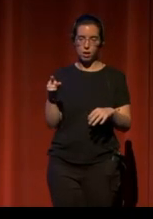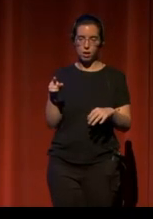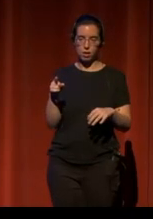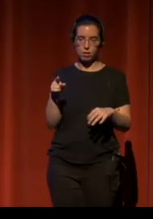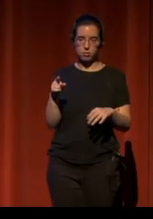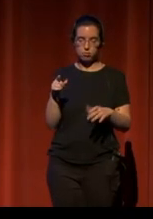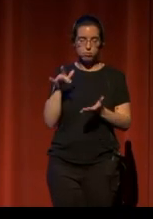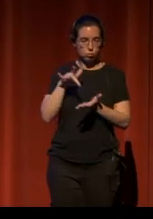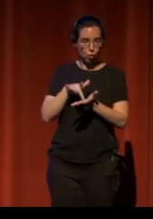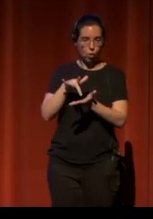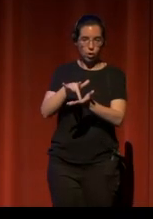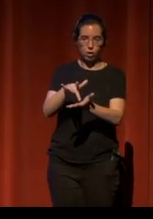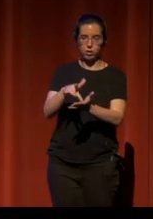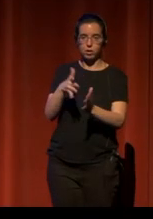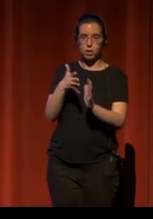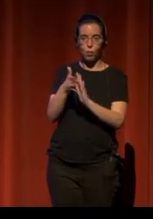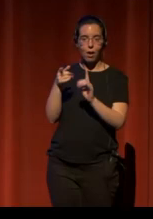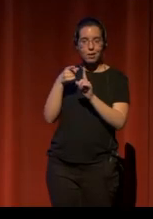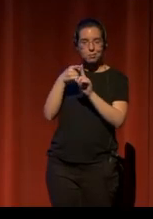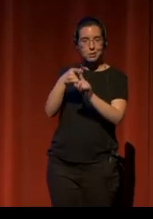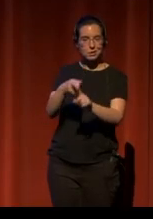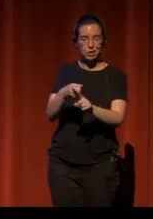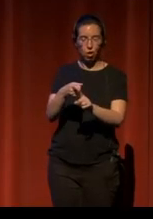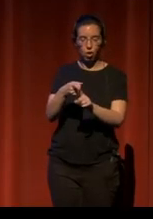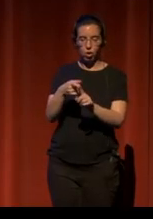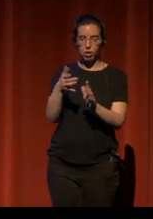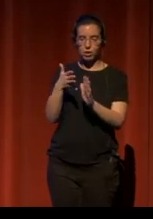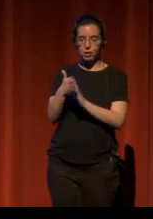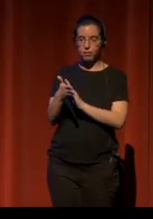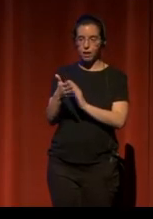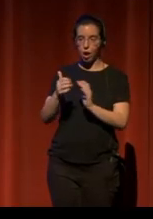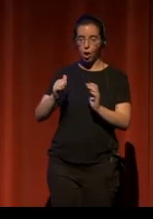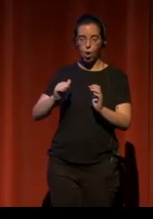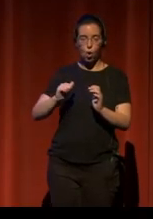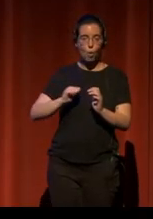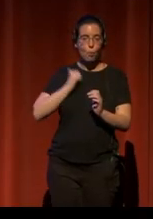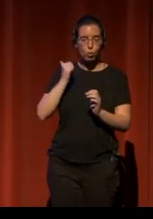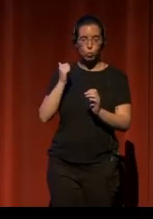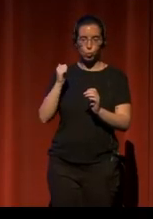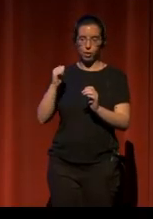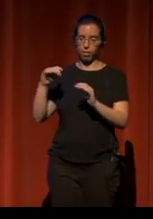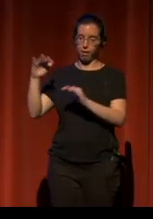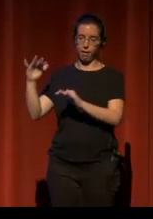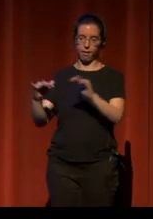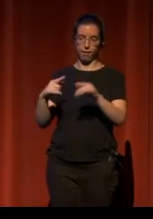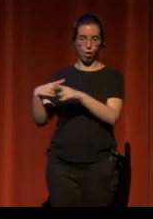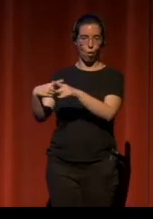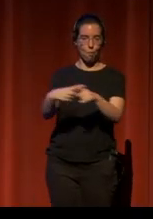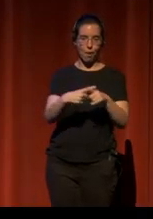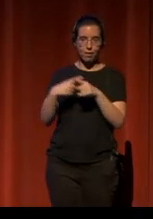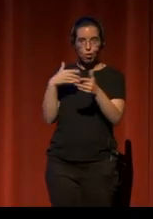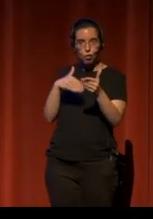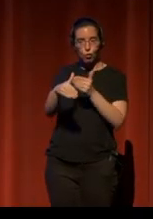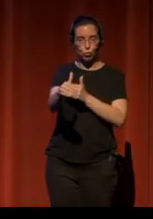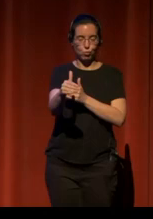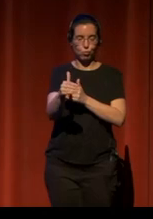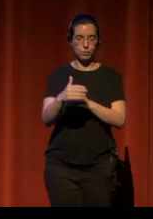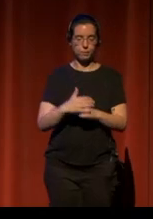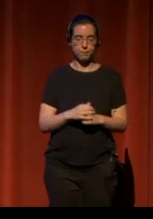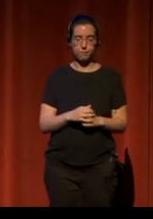actuando no esa misión centrífuga no de distribuir de oportunidad distribución de oportunidades y de futuro no de